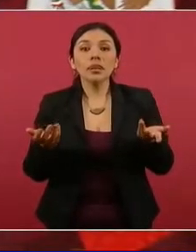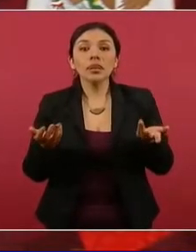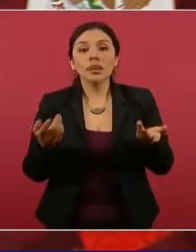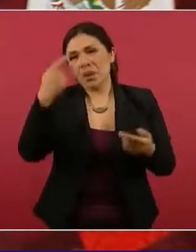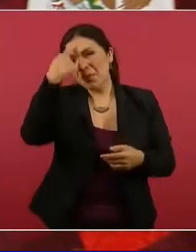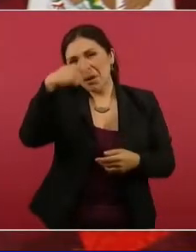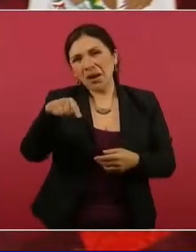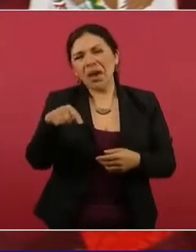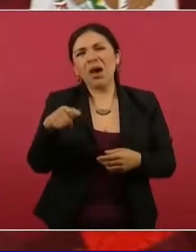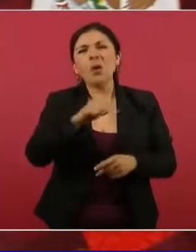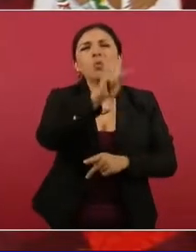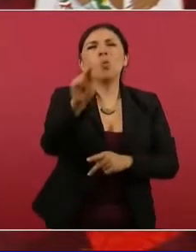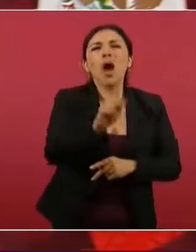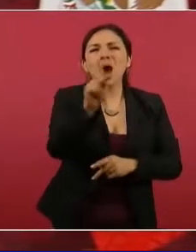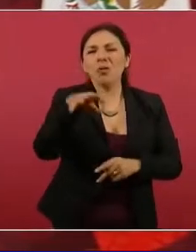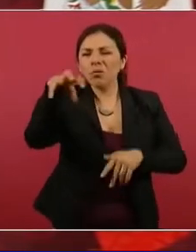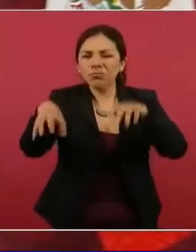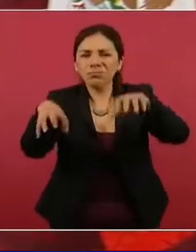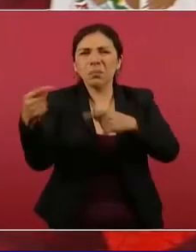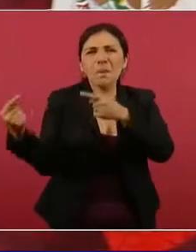de confrontación entre los pueblos